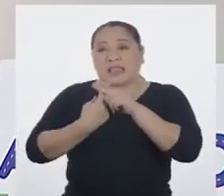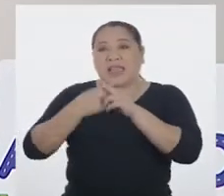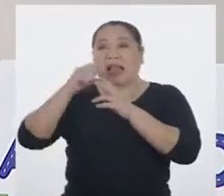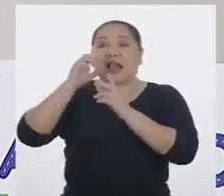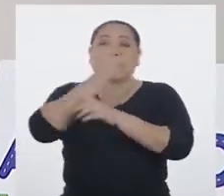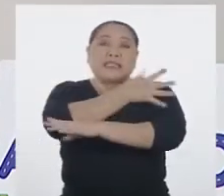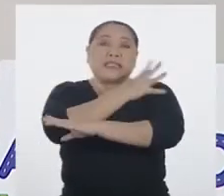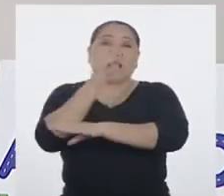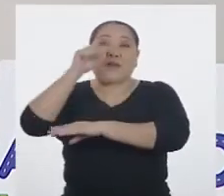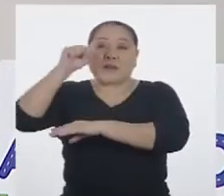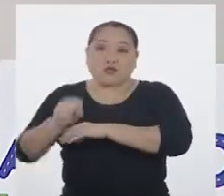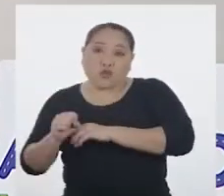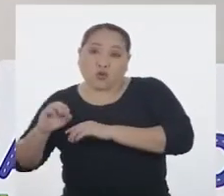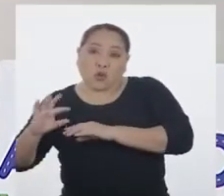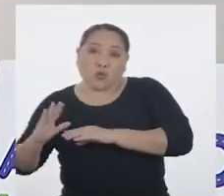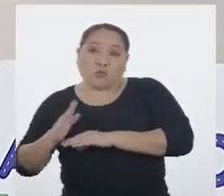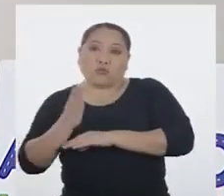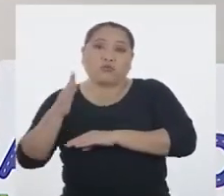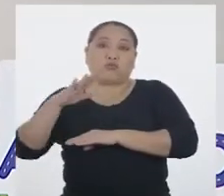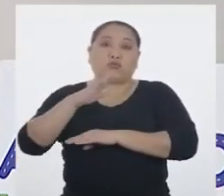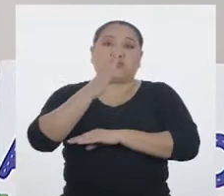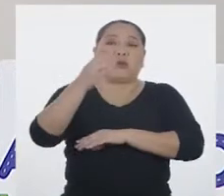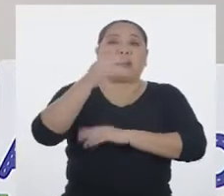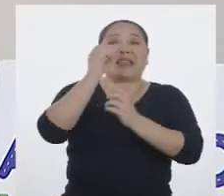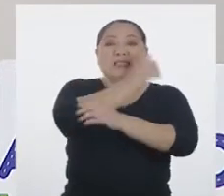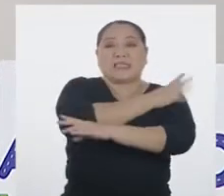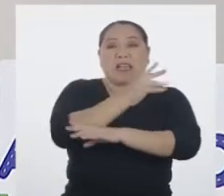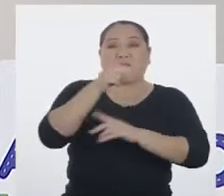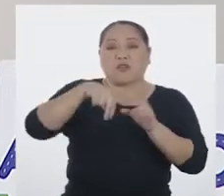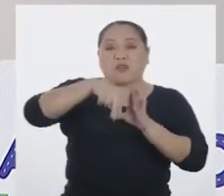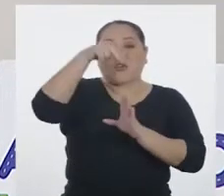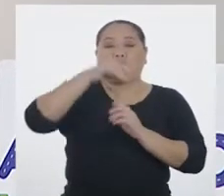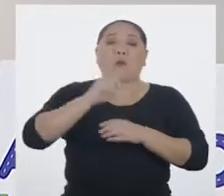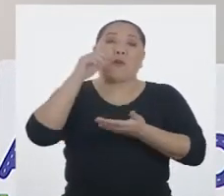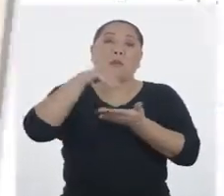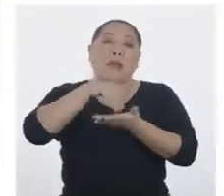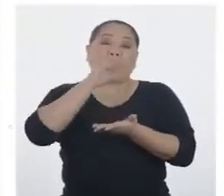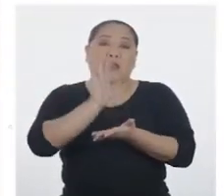sur y se extiende hacia el norte. Por lo general, afecta a los